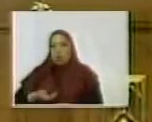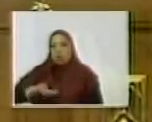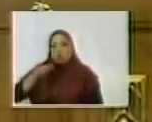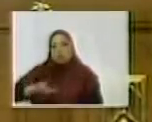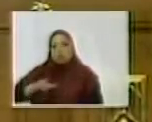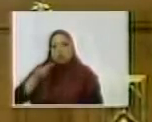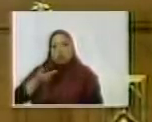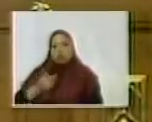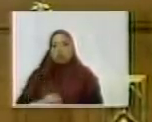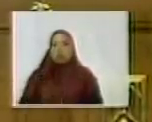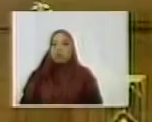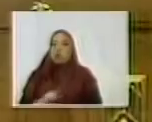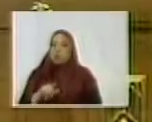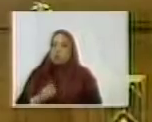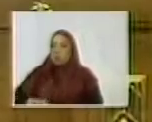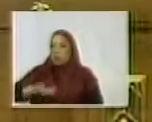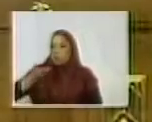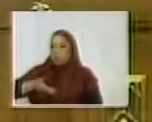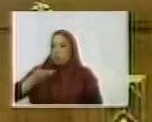Bueno, es fundamental